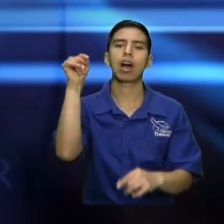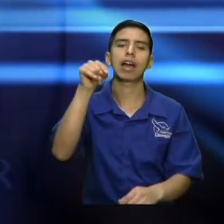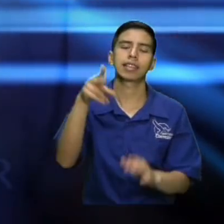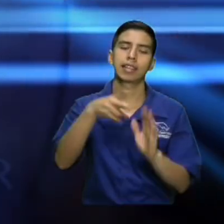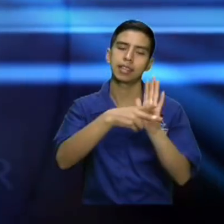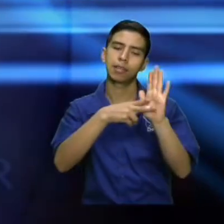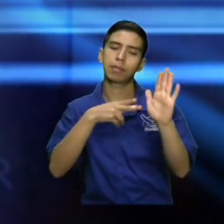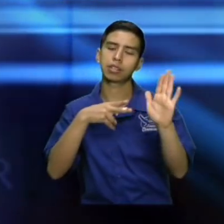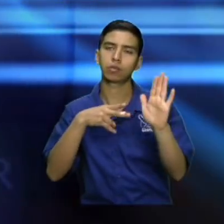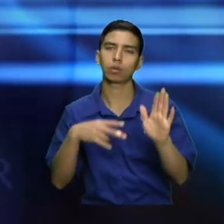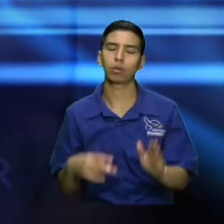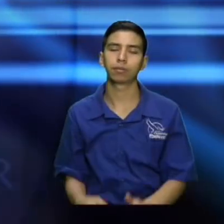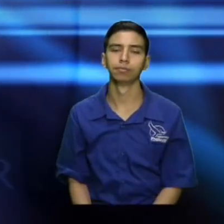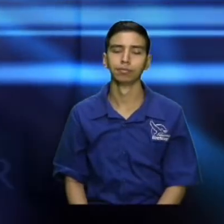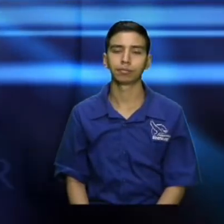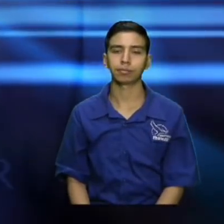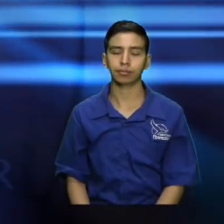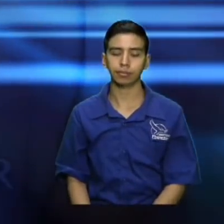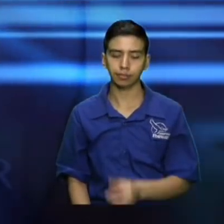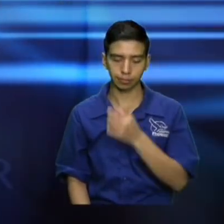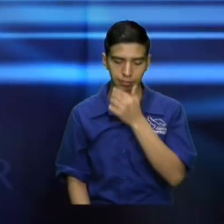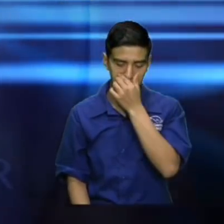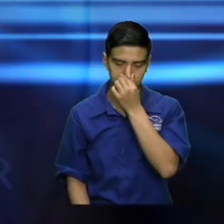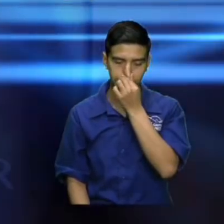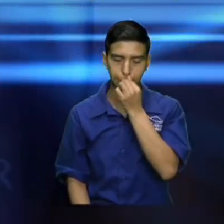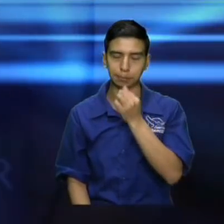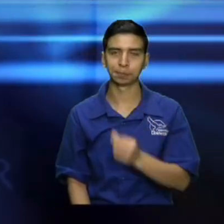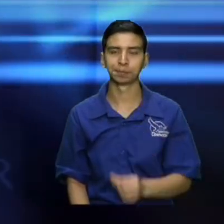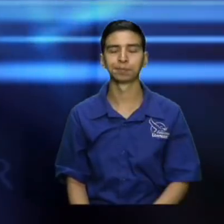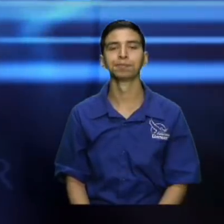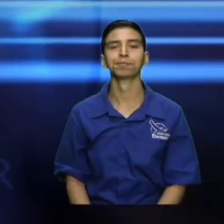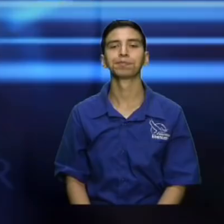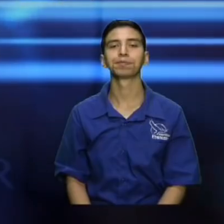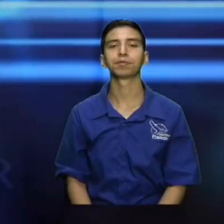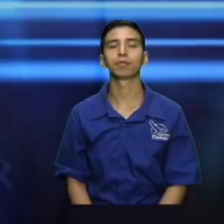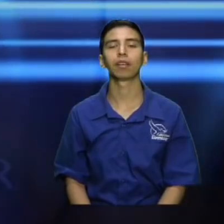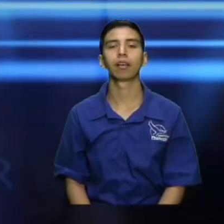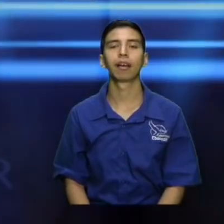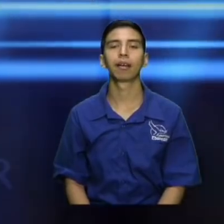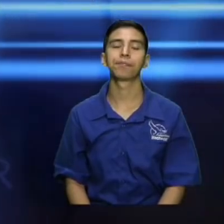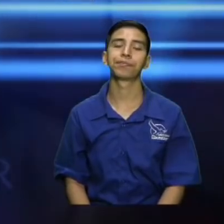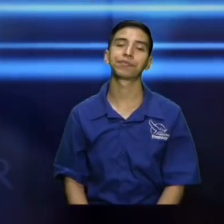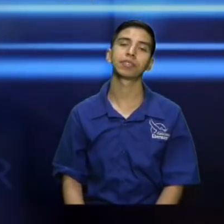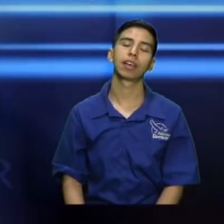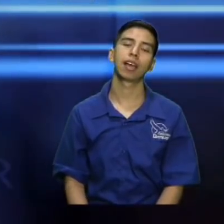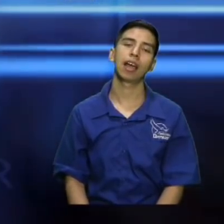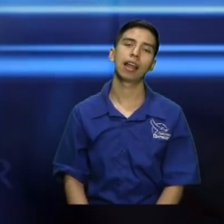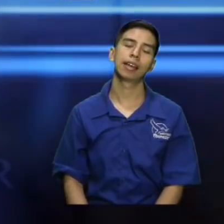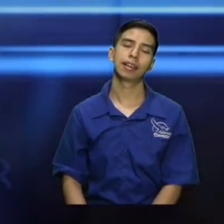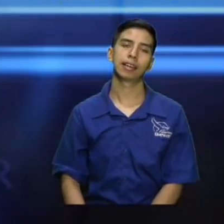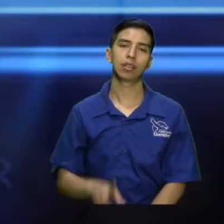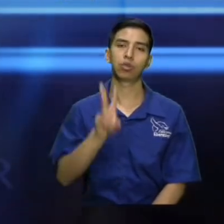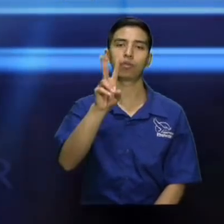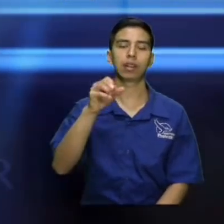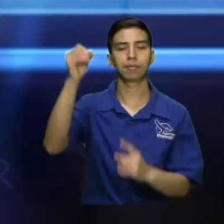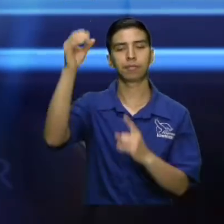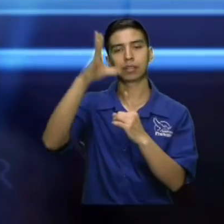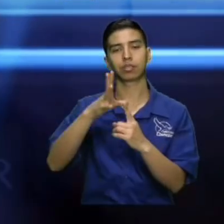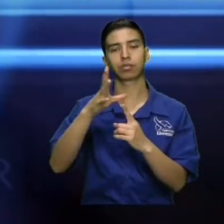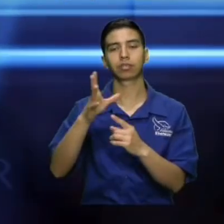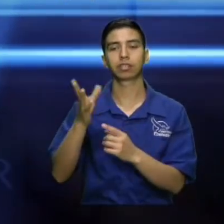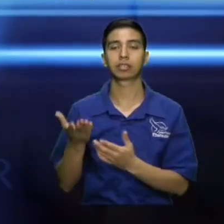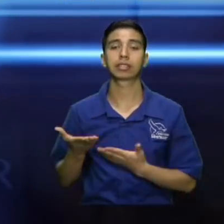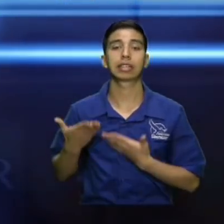Está determinado por Dios y lo hará pronto. Pero es que la doble porción es que a usted se van a entregar, se lo va a poner de otra